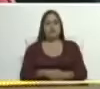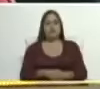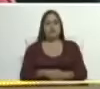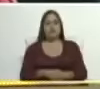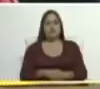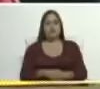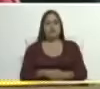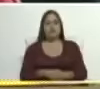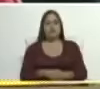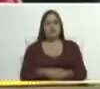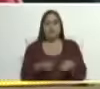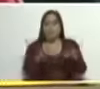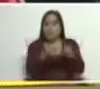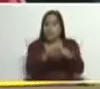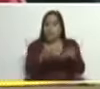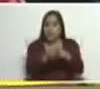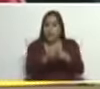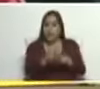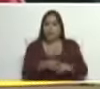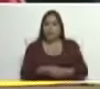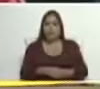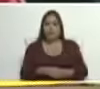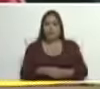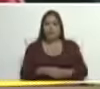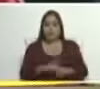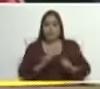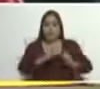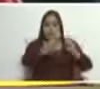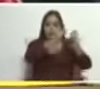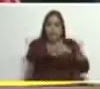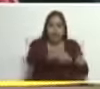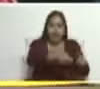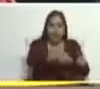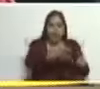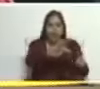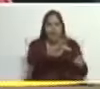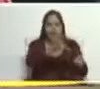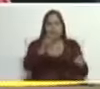igualmente fondos para Taiwán, fondos para